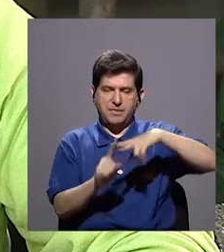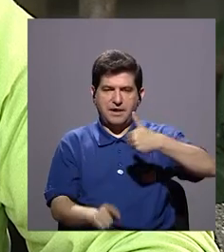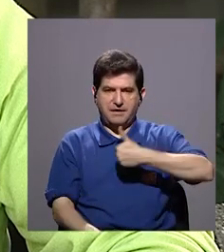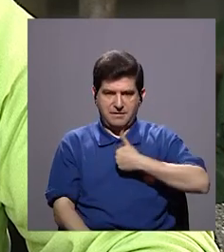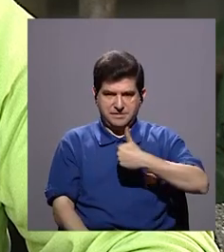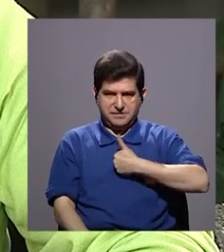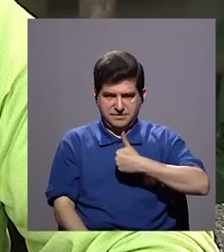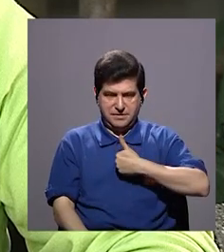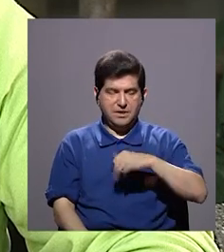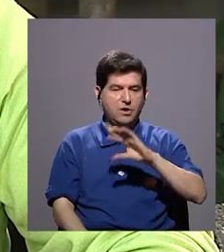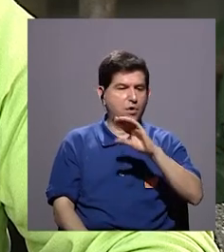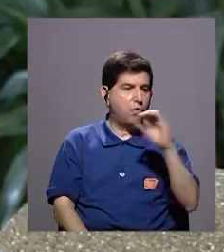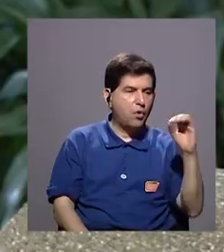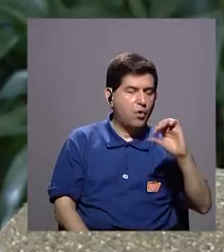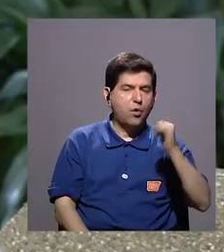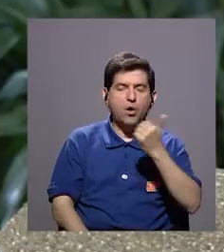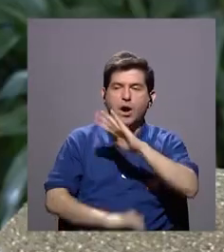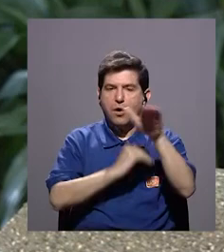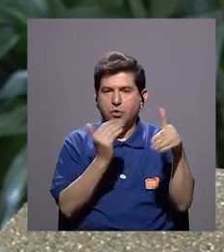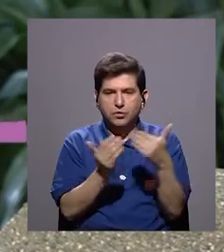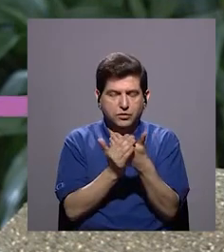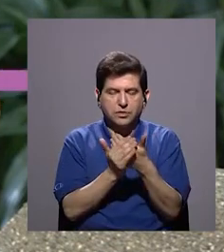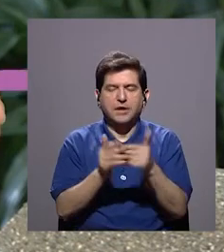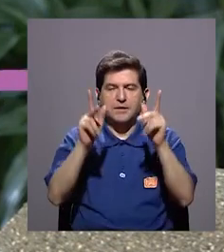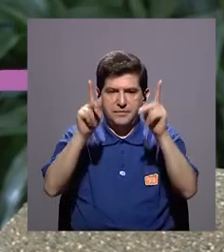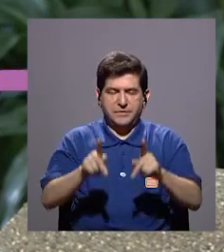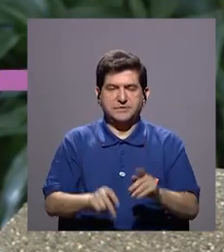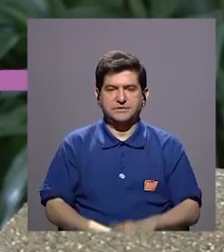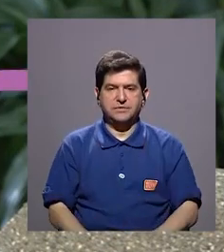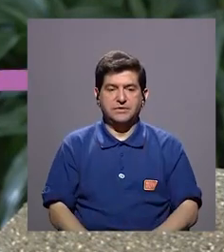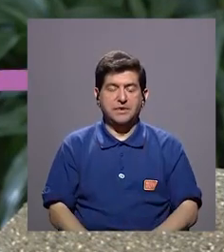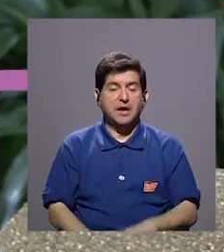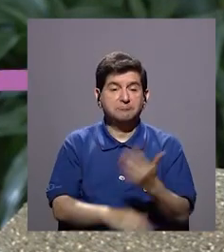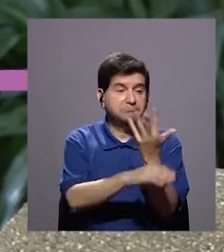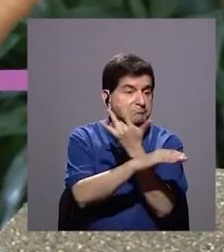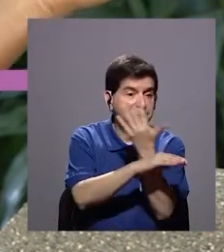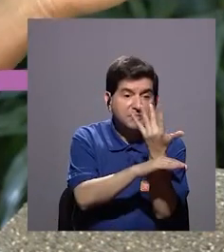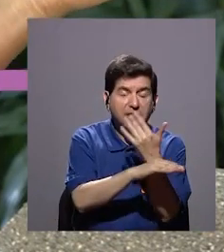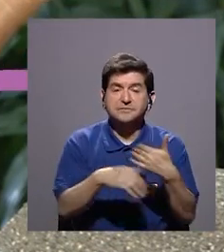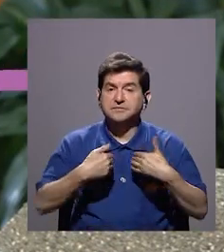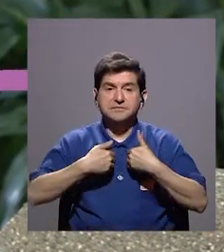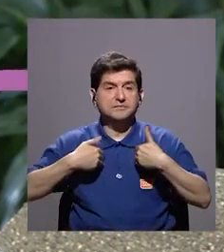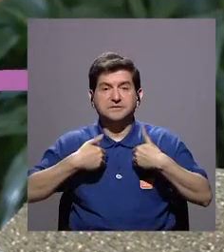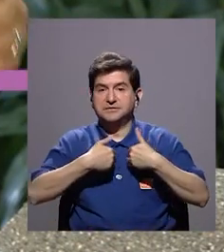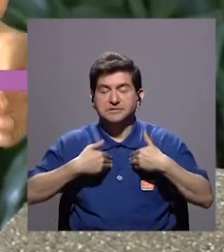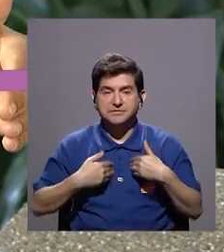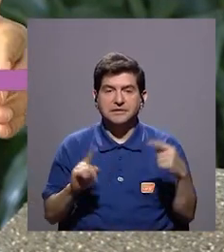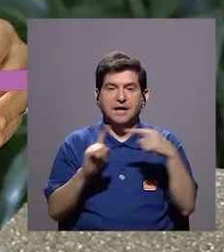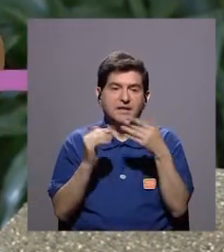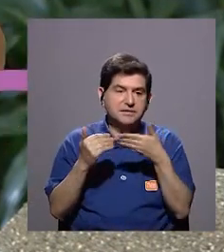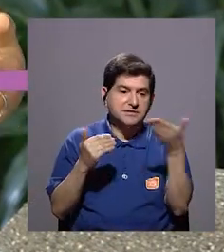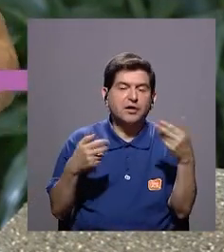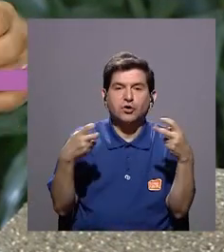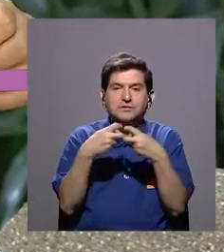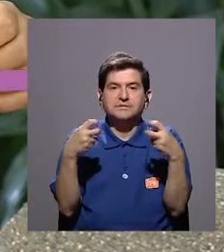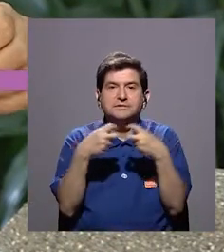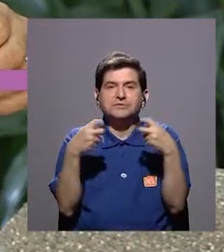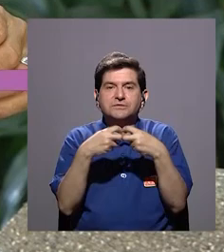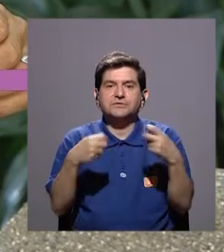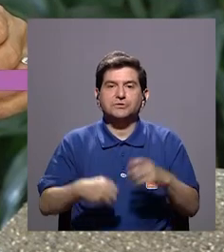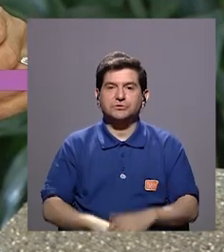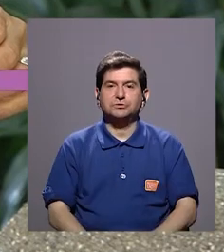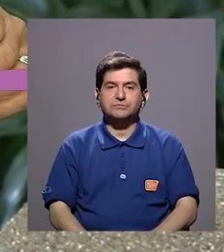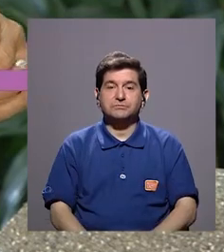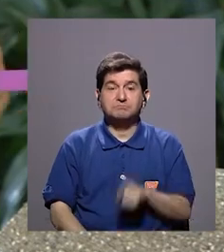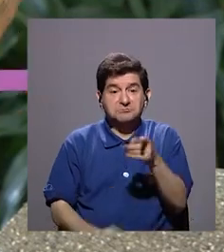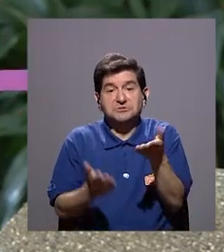puede aplicarse a sí mismo y puede aplicar a cualquier persona, puede aplicar a las plantas, a los animales, hasta objetos